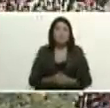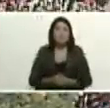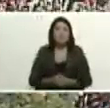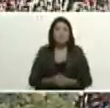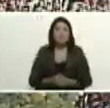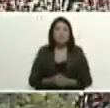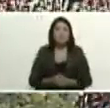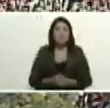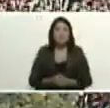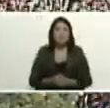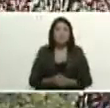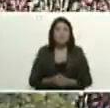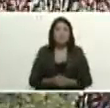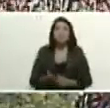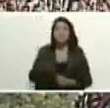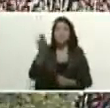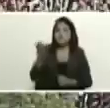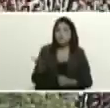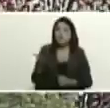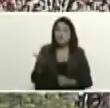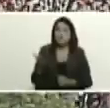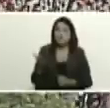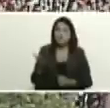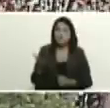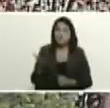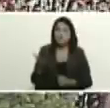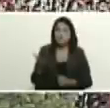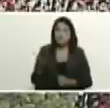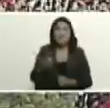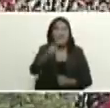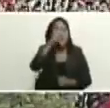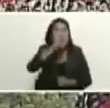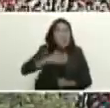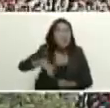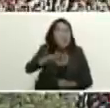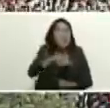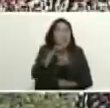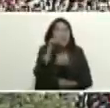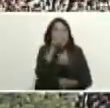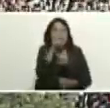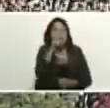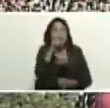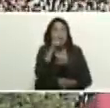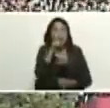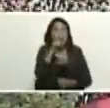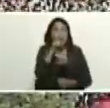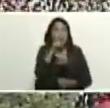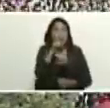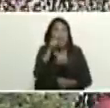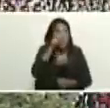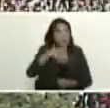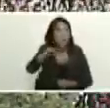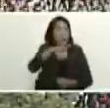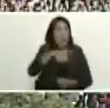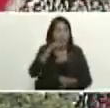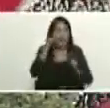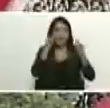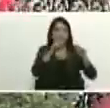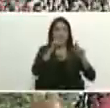Y fueron los soldados de a pie, los soldados del pueblo, los sargentos del